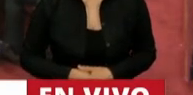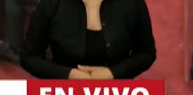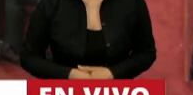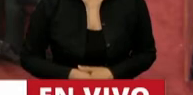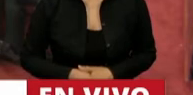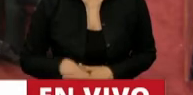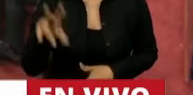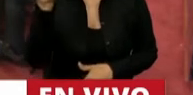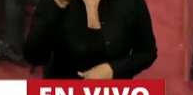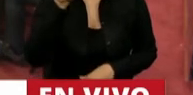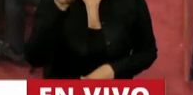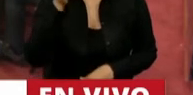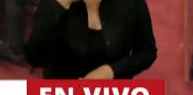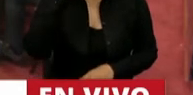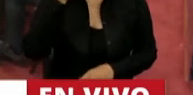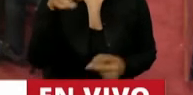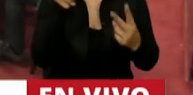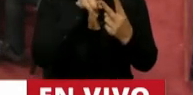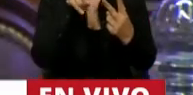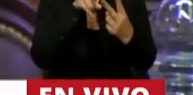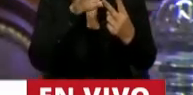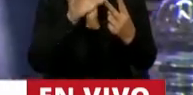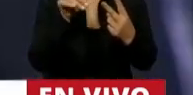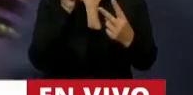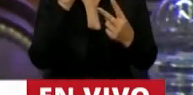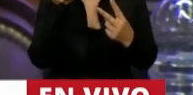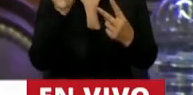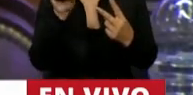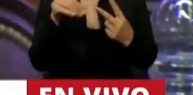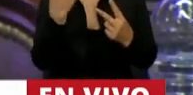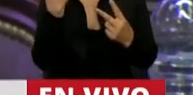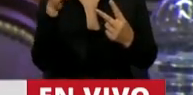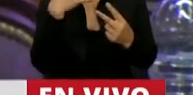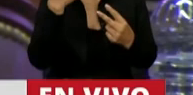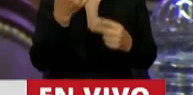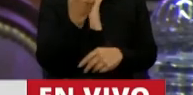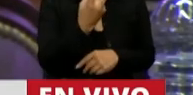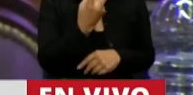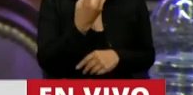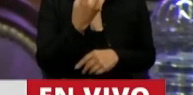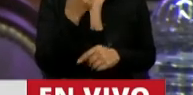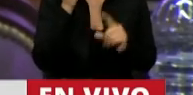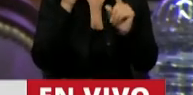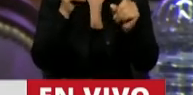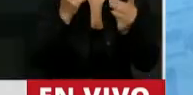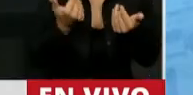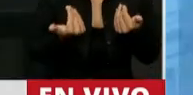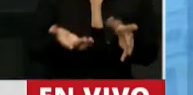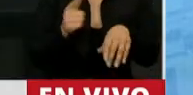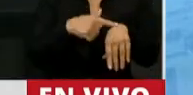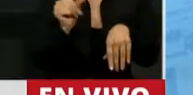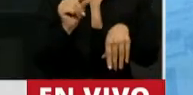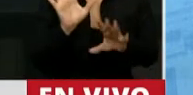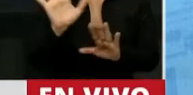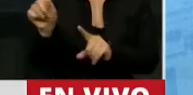La cuestión de privilegio en realidad son dos. Creo que aparece una, pero en realidad son dos. Pero la vamos a tratar abusando un poquito del tiempo.